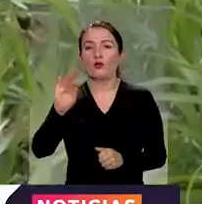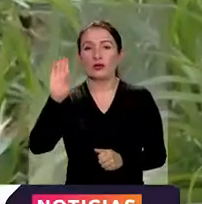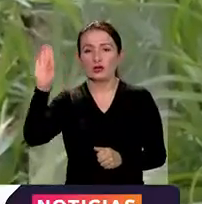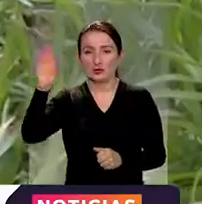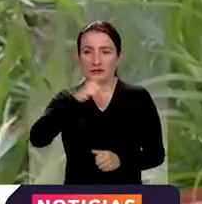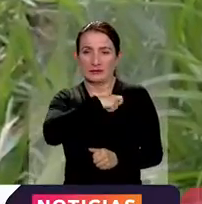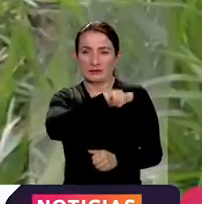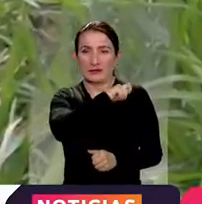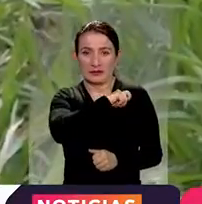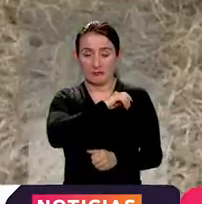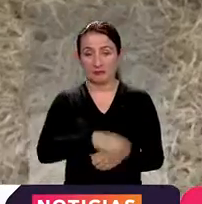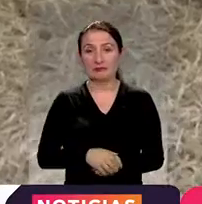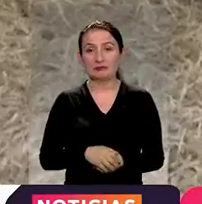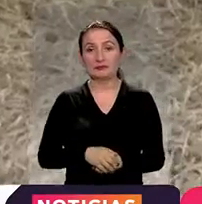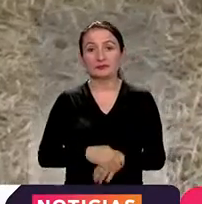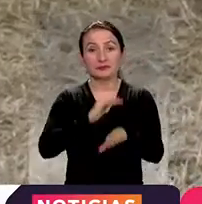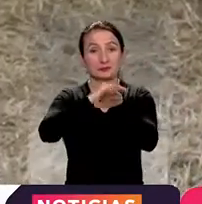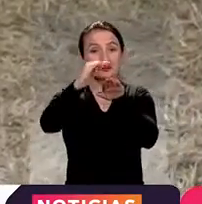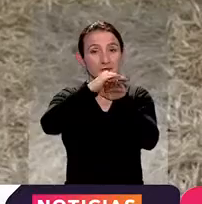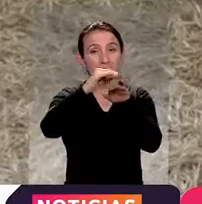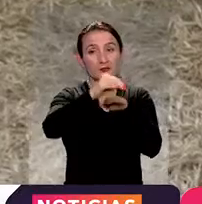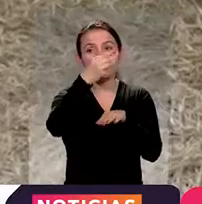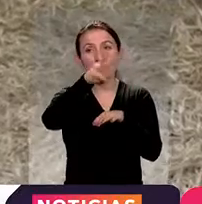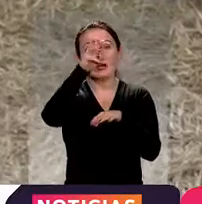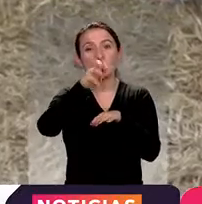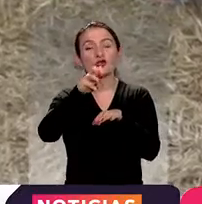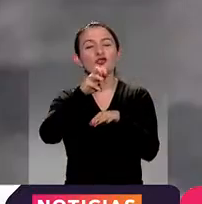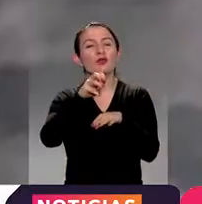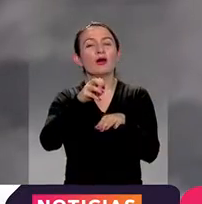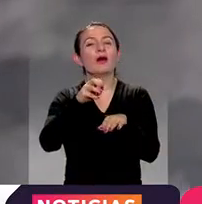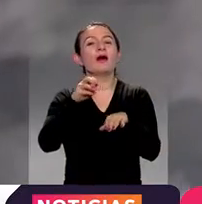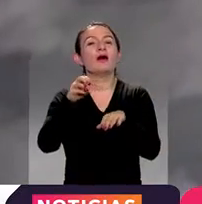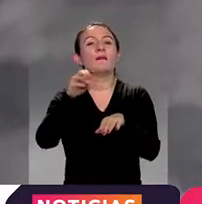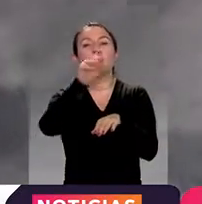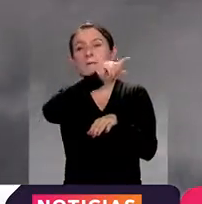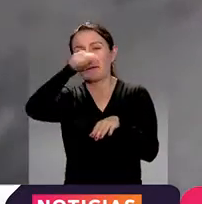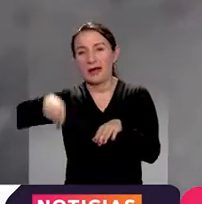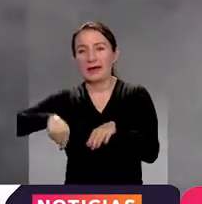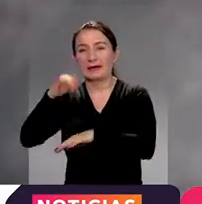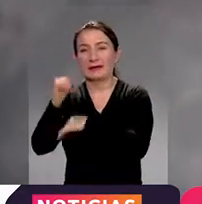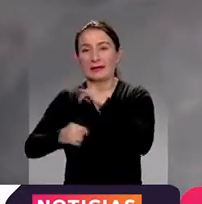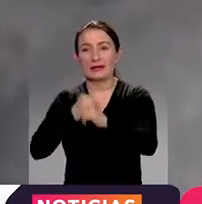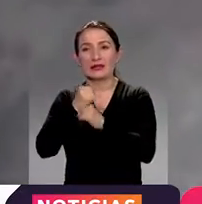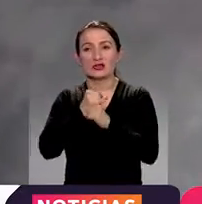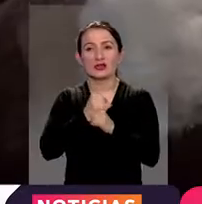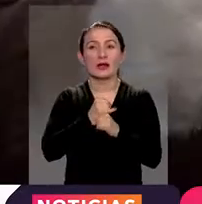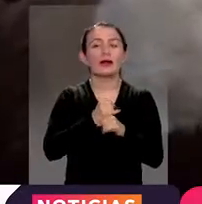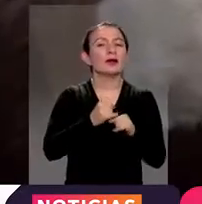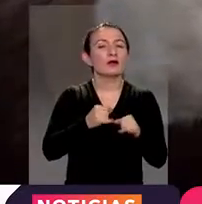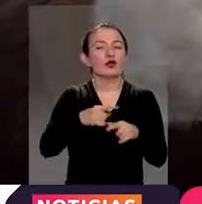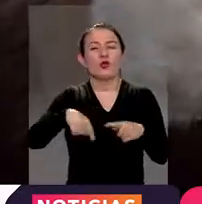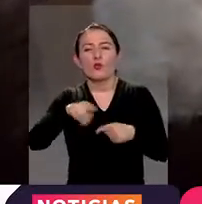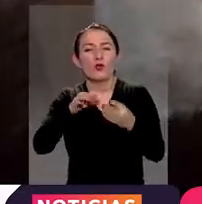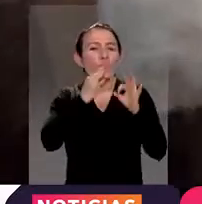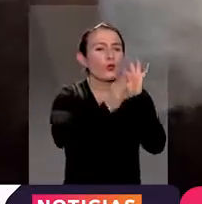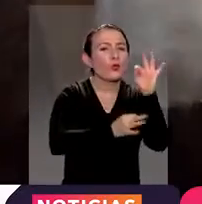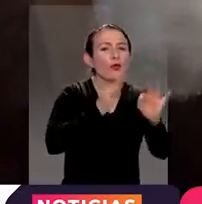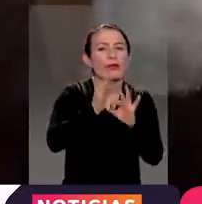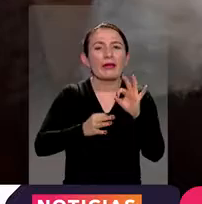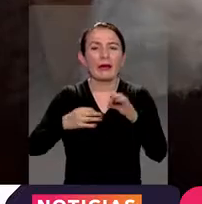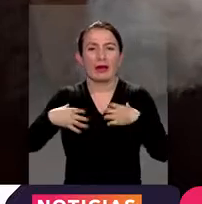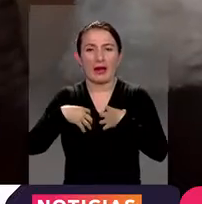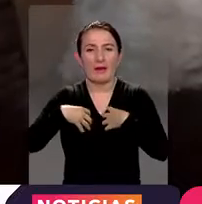Con 18 invitados internacionales y 13 nacionales, se habló de la protección y el cuidado animal desde lo legal y el reconocimiento de